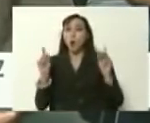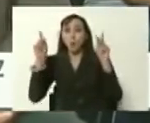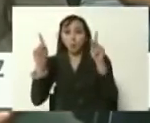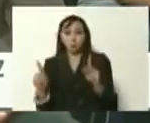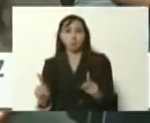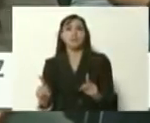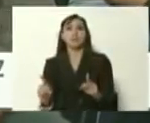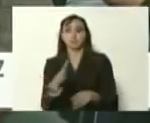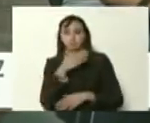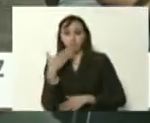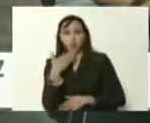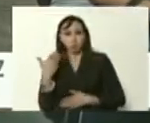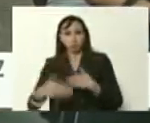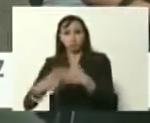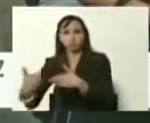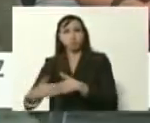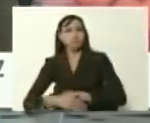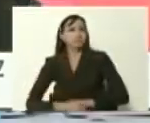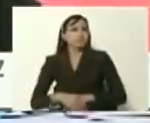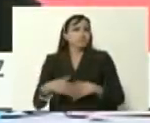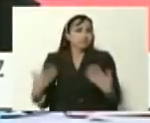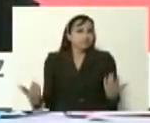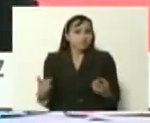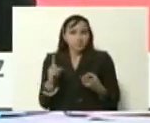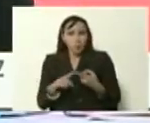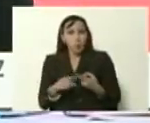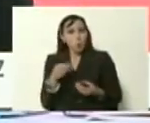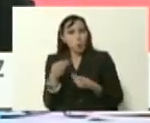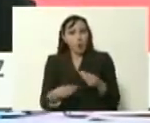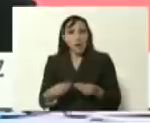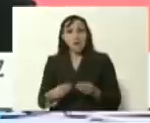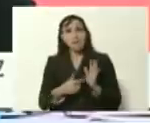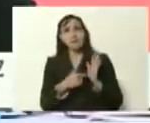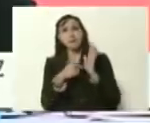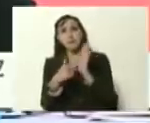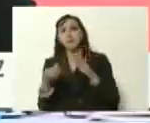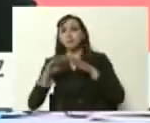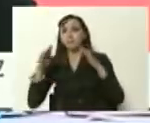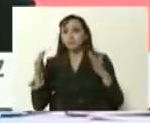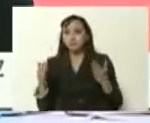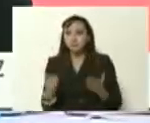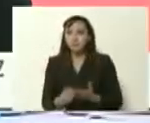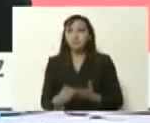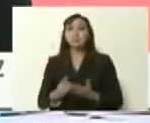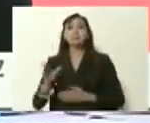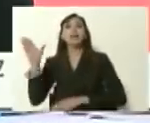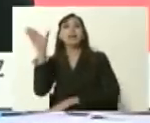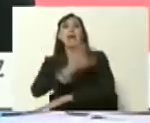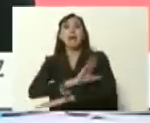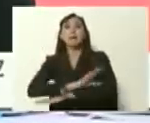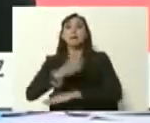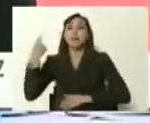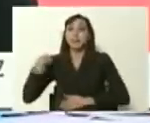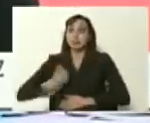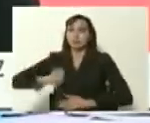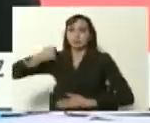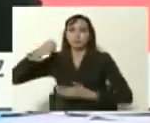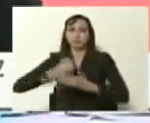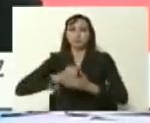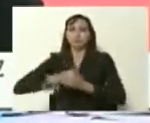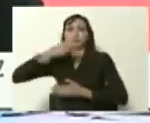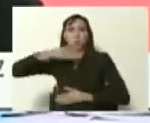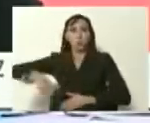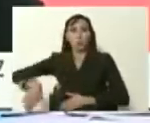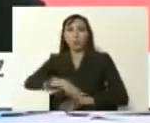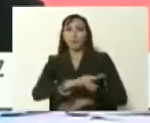oportunidades. Una de ellas, que se ha medido y ha quedado en evidencia para el mundo, la inmensa capacidad de resistencia del